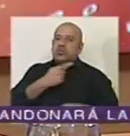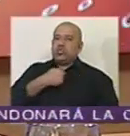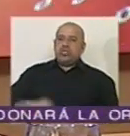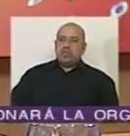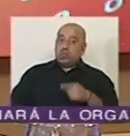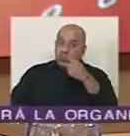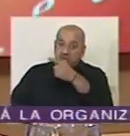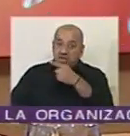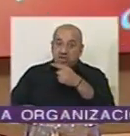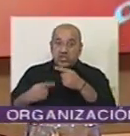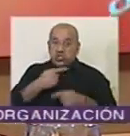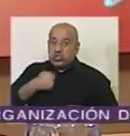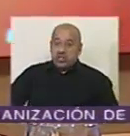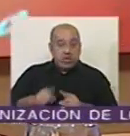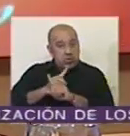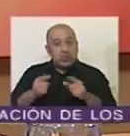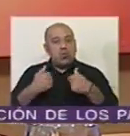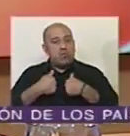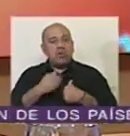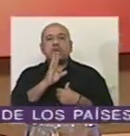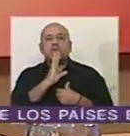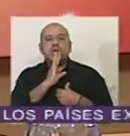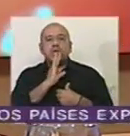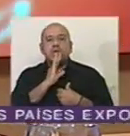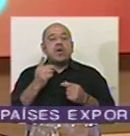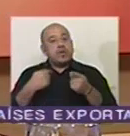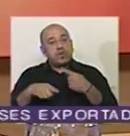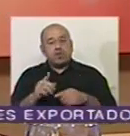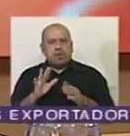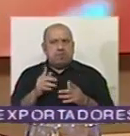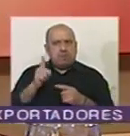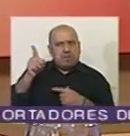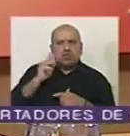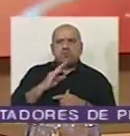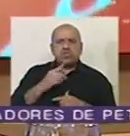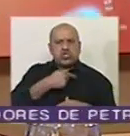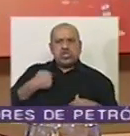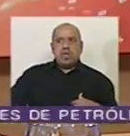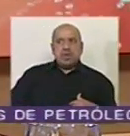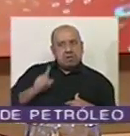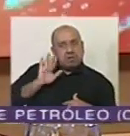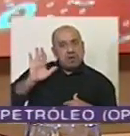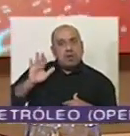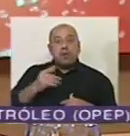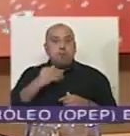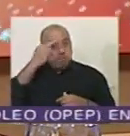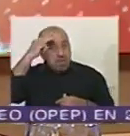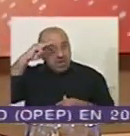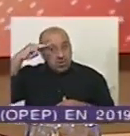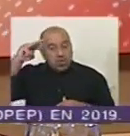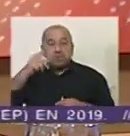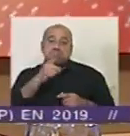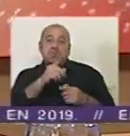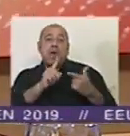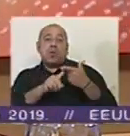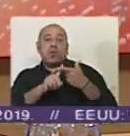de una manera más cuidadosa. Por supuesto, en este caso están mucho más lejos y México terminó consolidando un acuerdo que